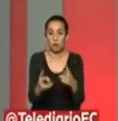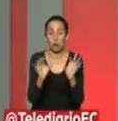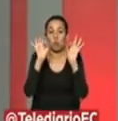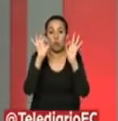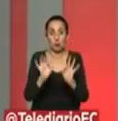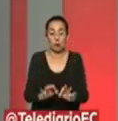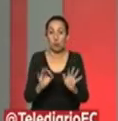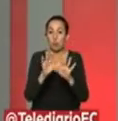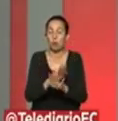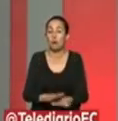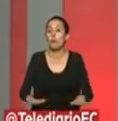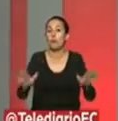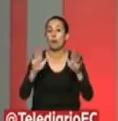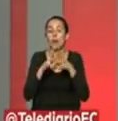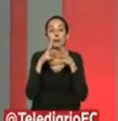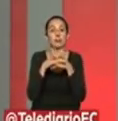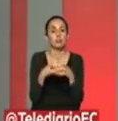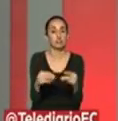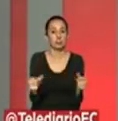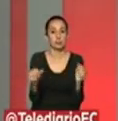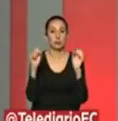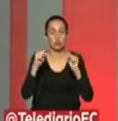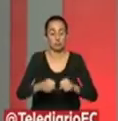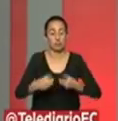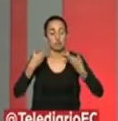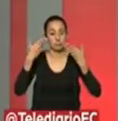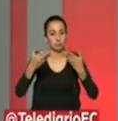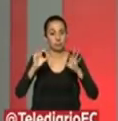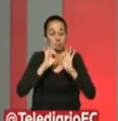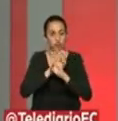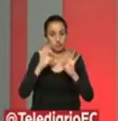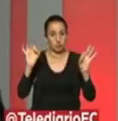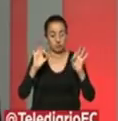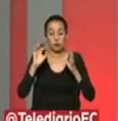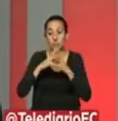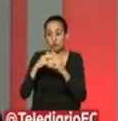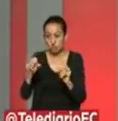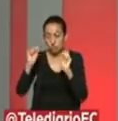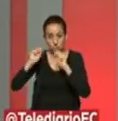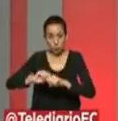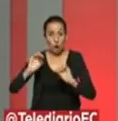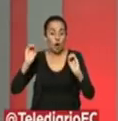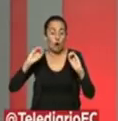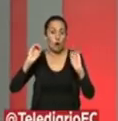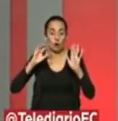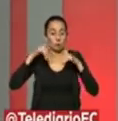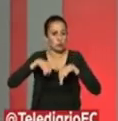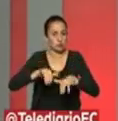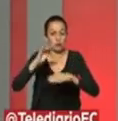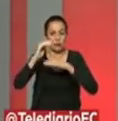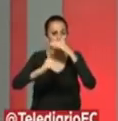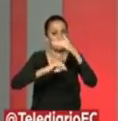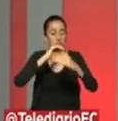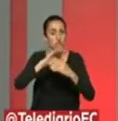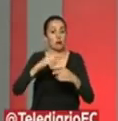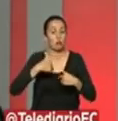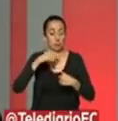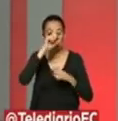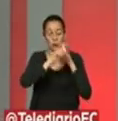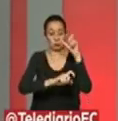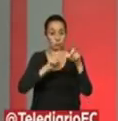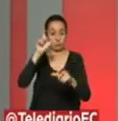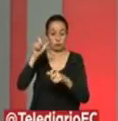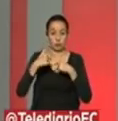y las de descargo, resolver si hay lugar o no a la censura. Yo personalmente soy uno de los